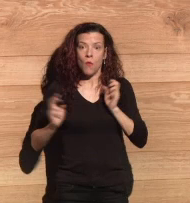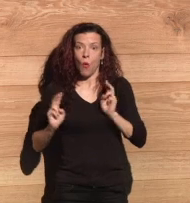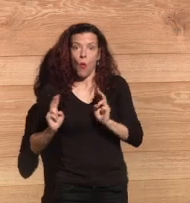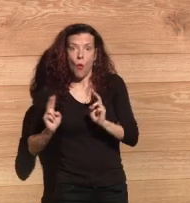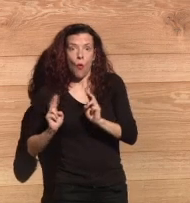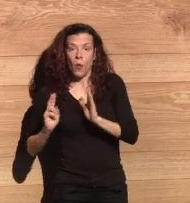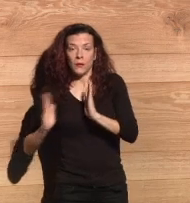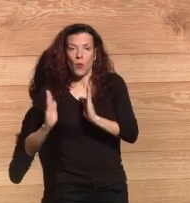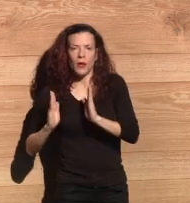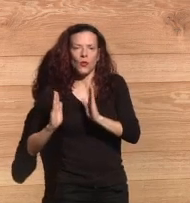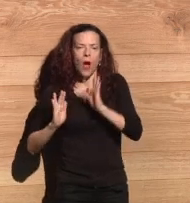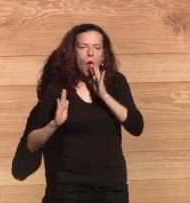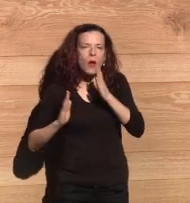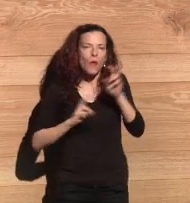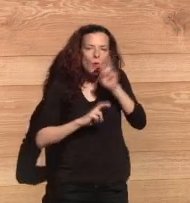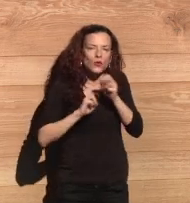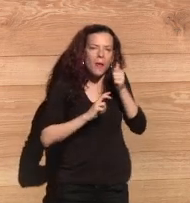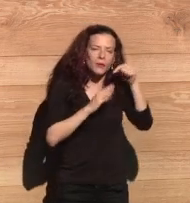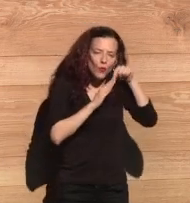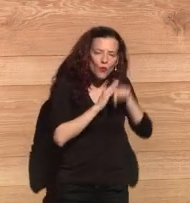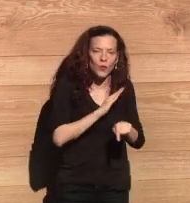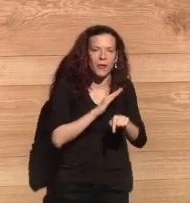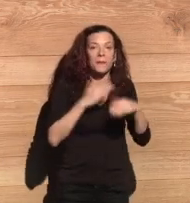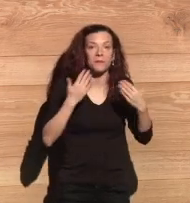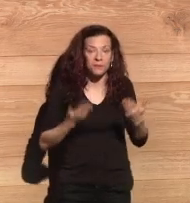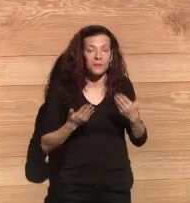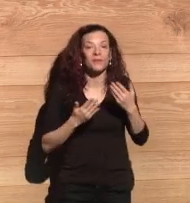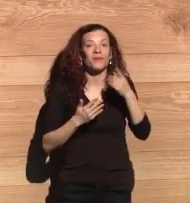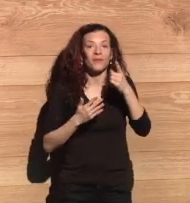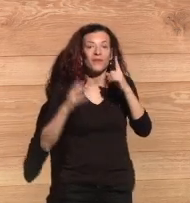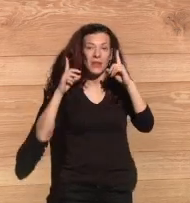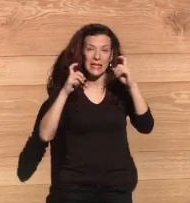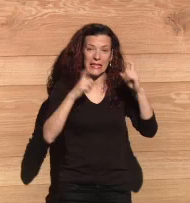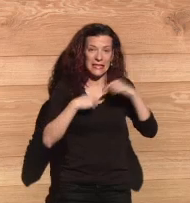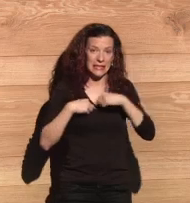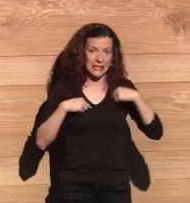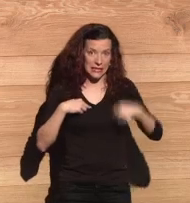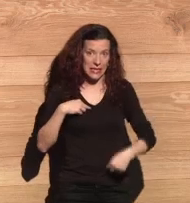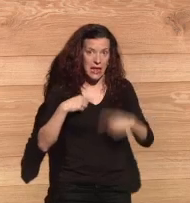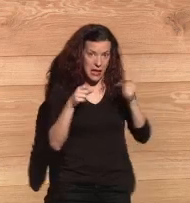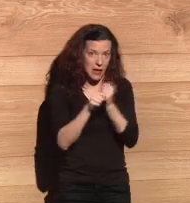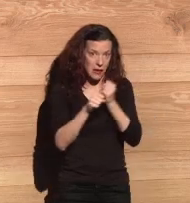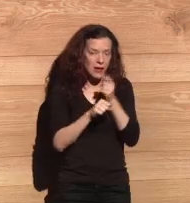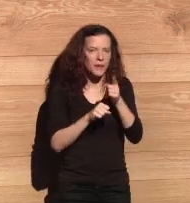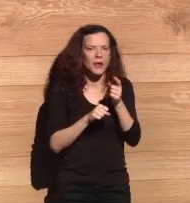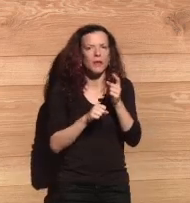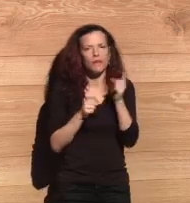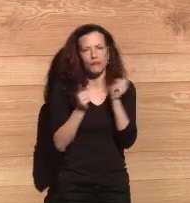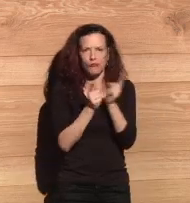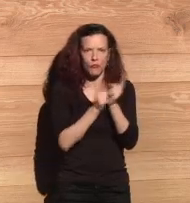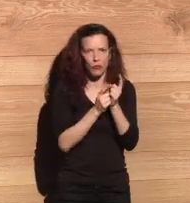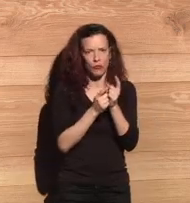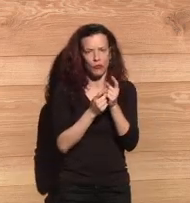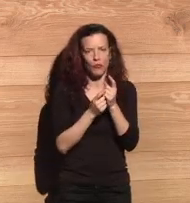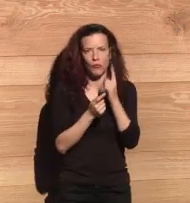a la profundidad, ¿no? Entonces en el caso de China, bueno, pues lo que traigo son una pequeña muestra de lo que fue